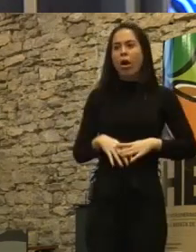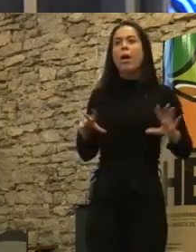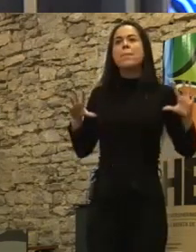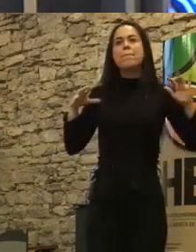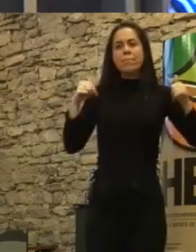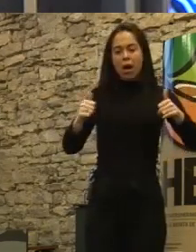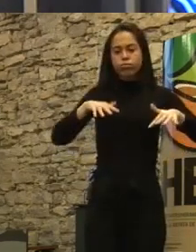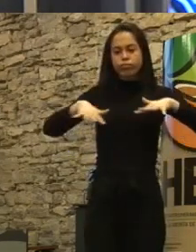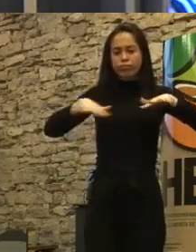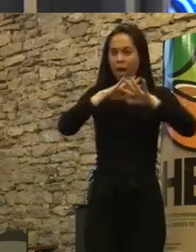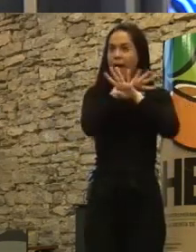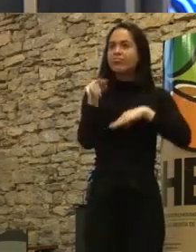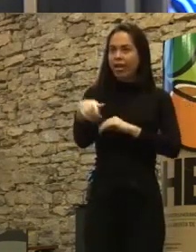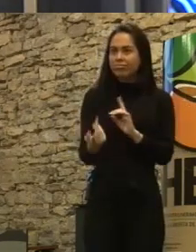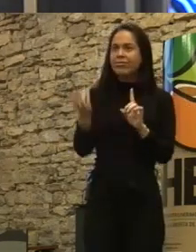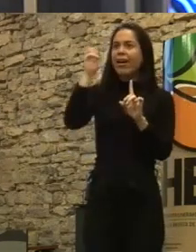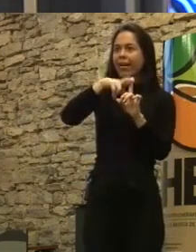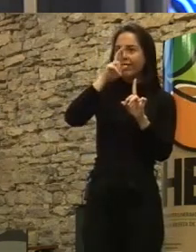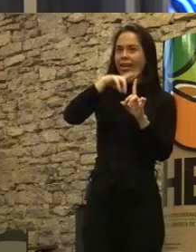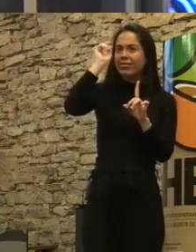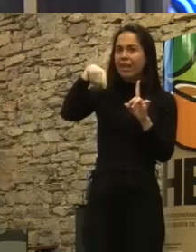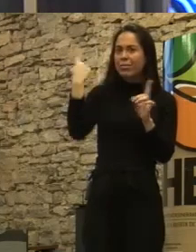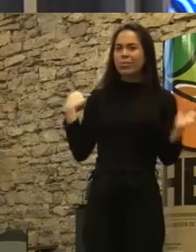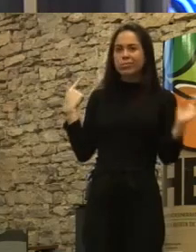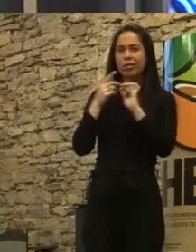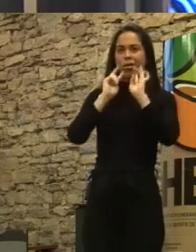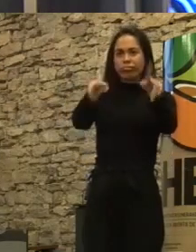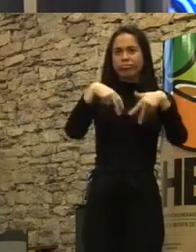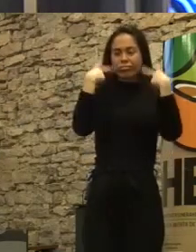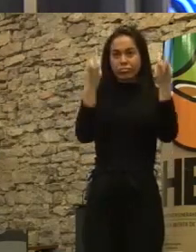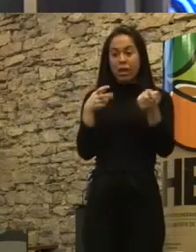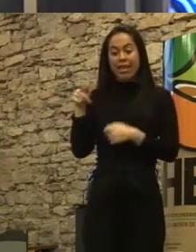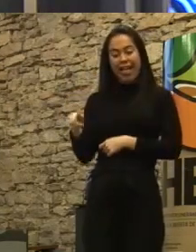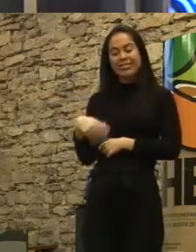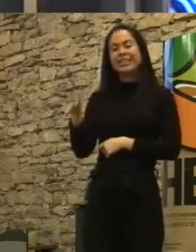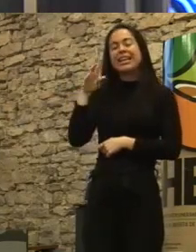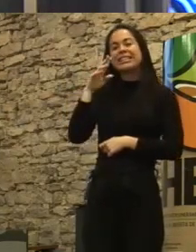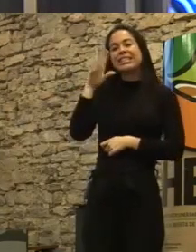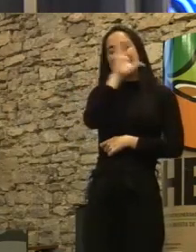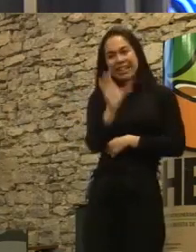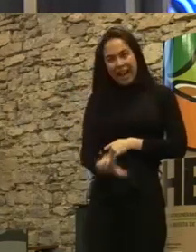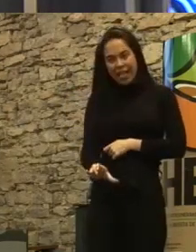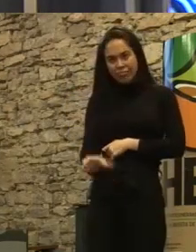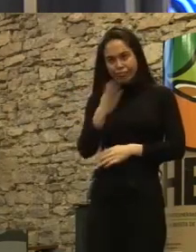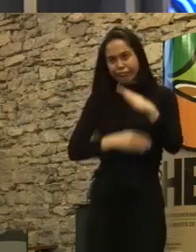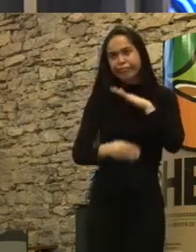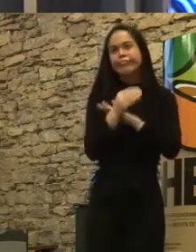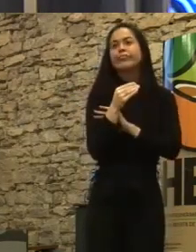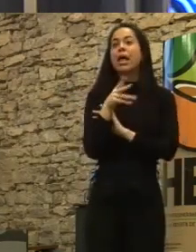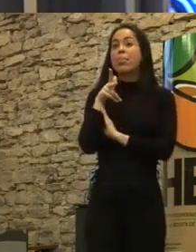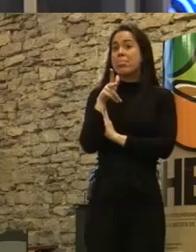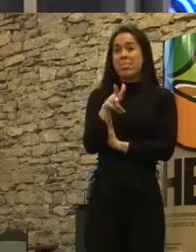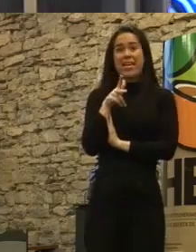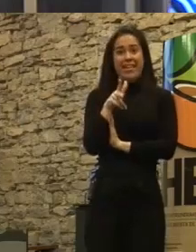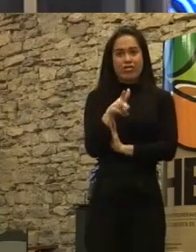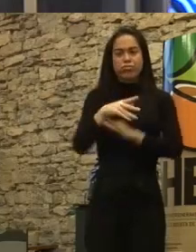referente en emprendimiento social e innovación ciudadana. Esta mujer italiana que estudió Derecho, pero que nos dice no ha ejercido ni un solo día de su